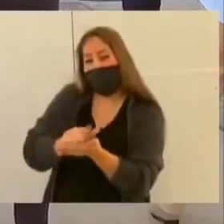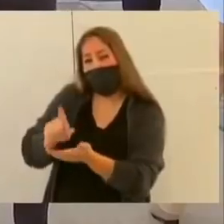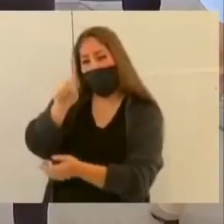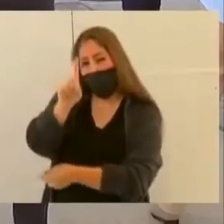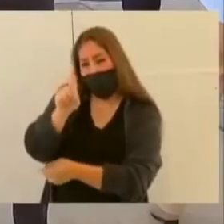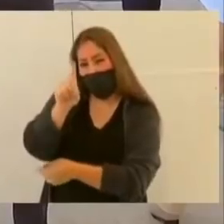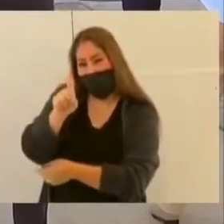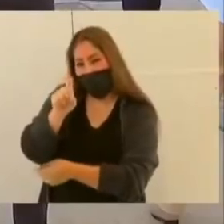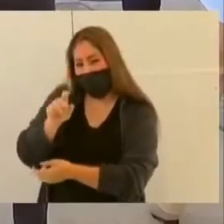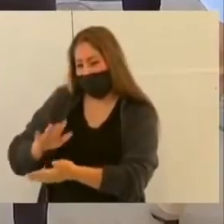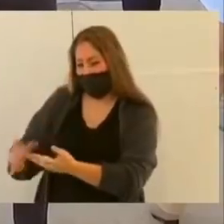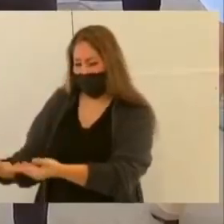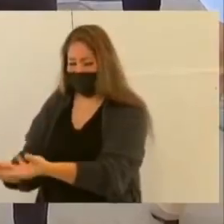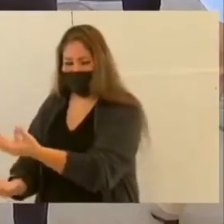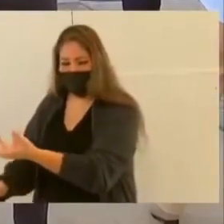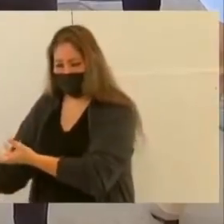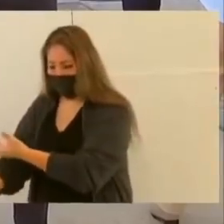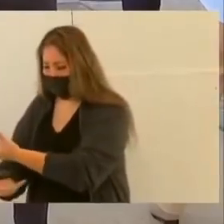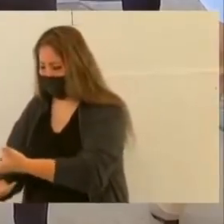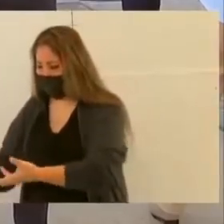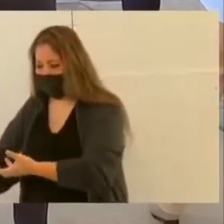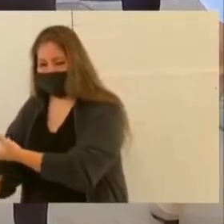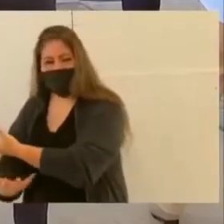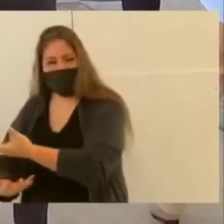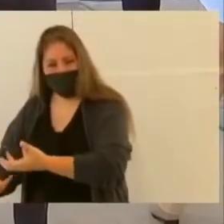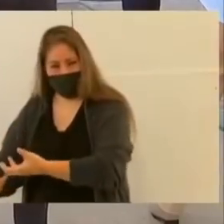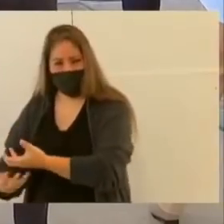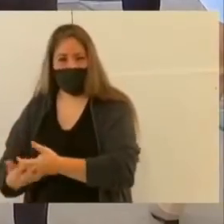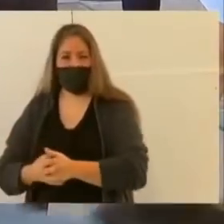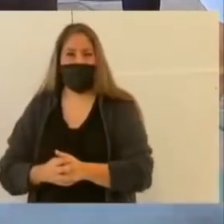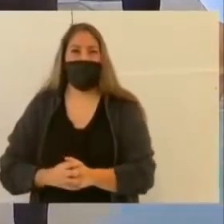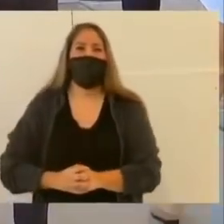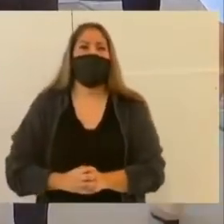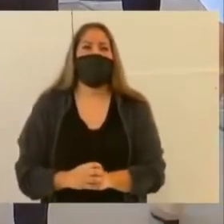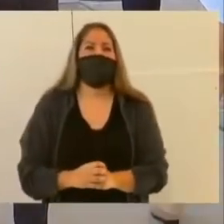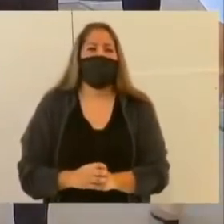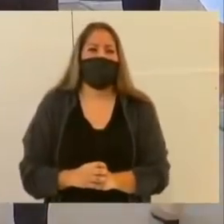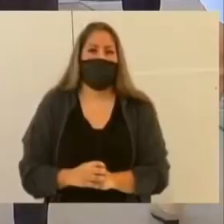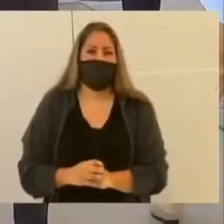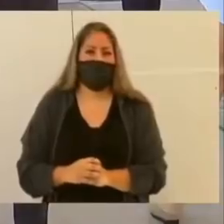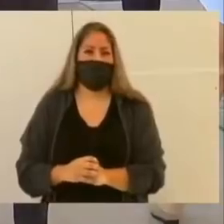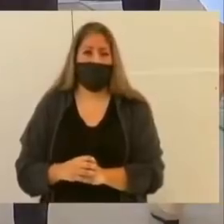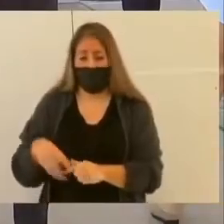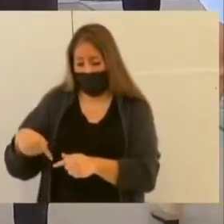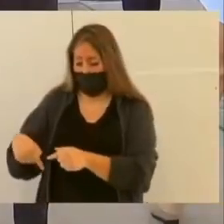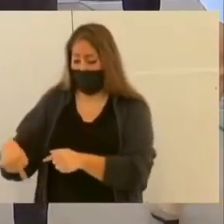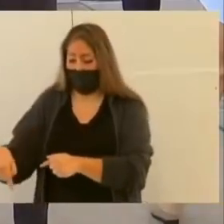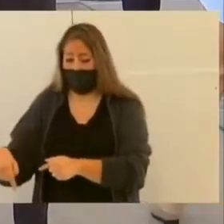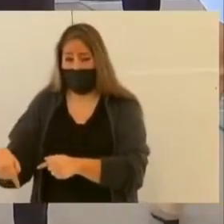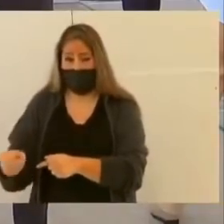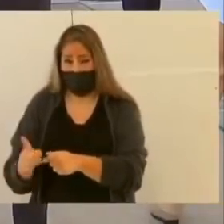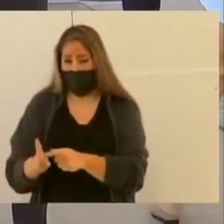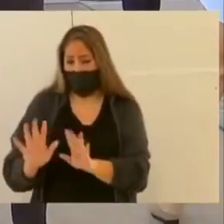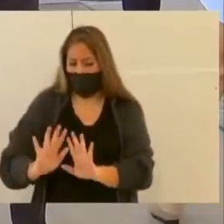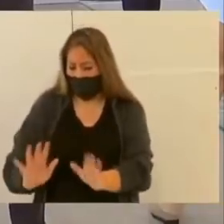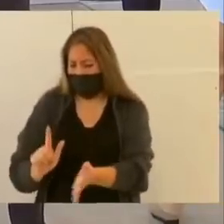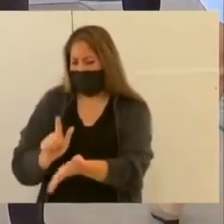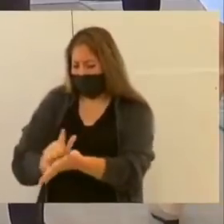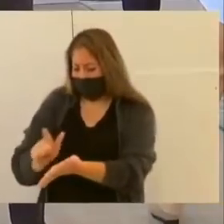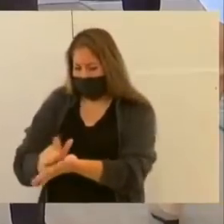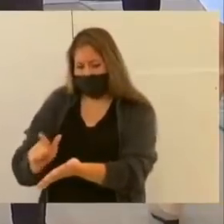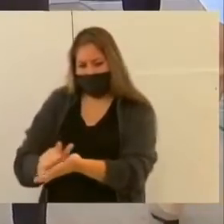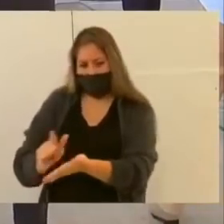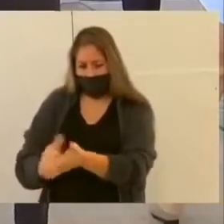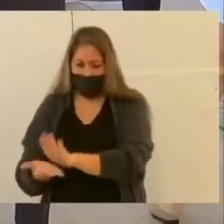6.3 metros cúbicos por segundo, que equivalen a los 200 millones de metros cúbicos al año. Y aquí se le va a dar el tratamiento, un tratamiento, como